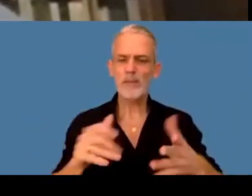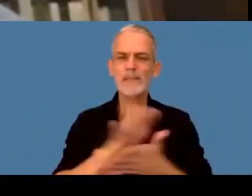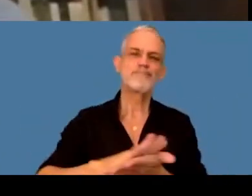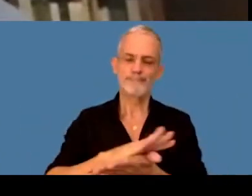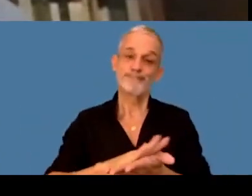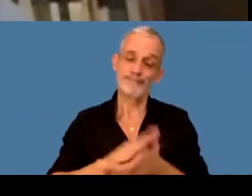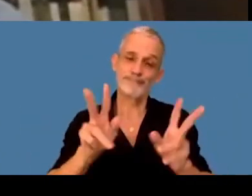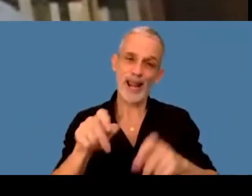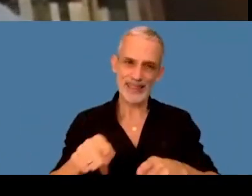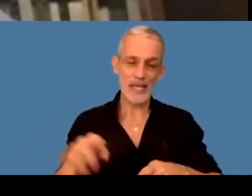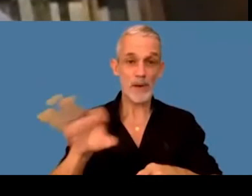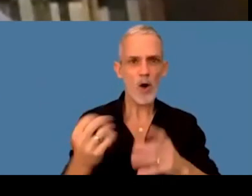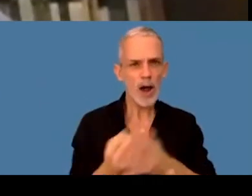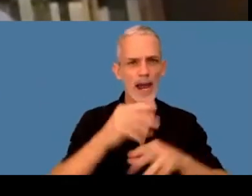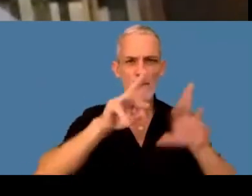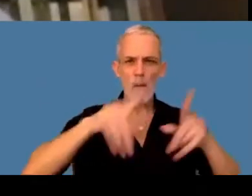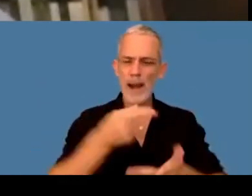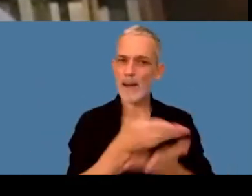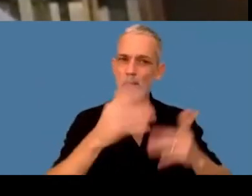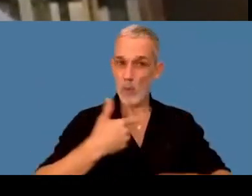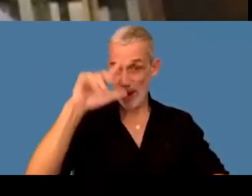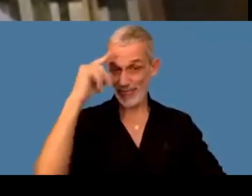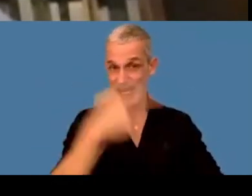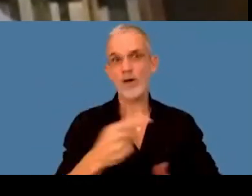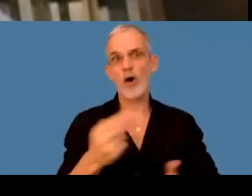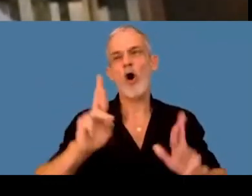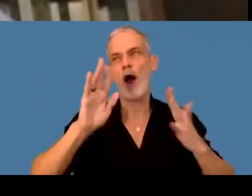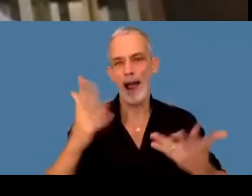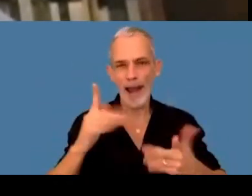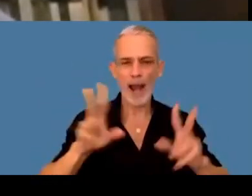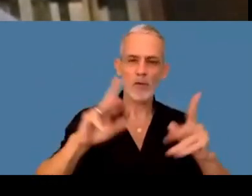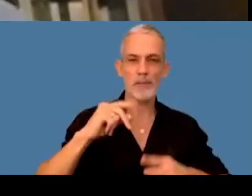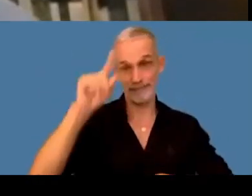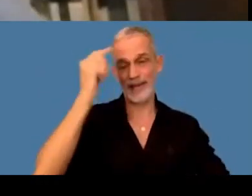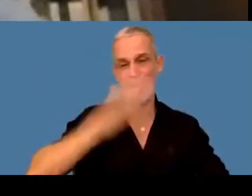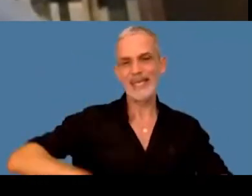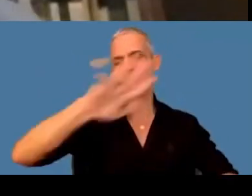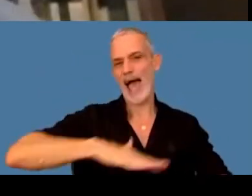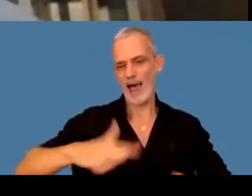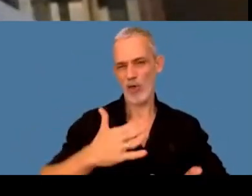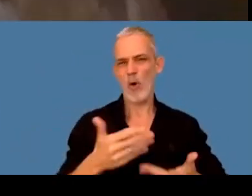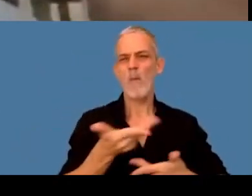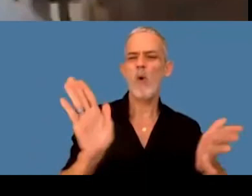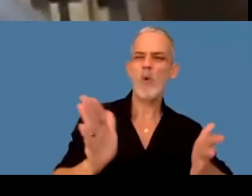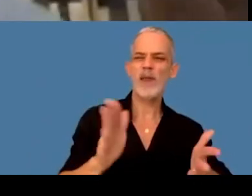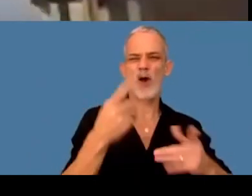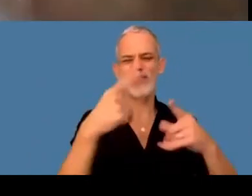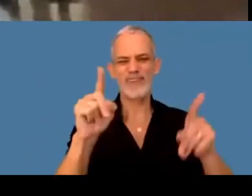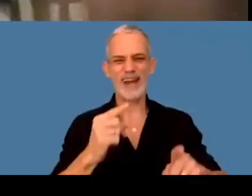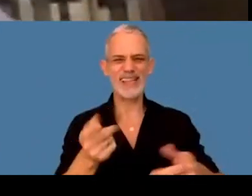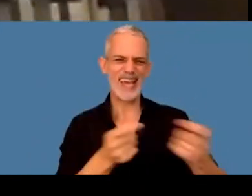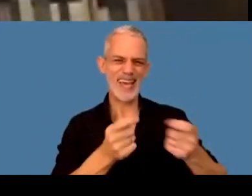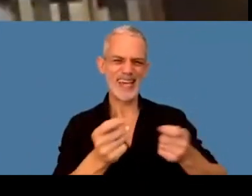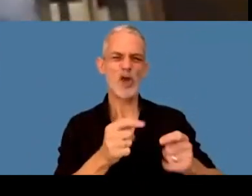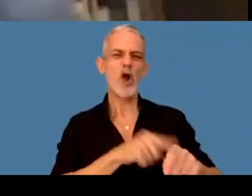O creamos políticas públicas, que ojalá algún día sean políticas de Estado. Yo separo política pública es lo que hace una gestión. Política de Estado para